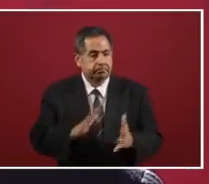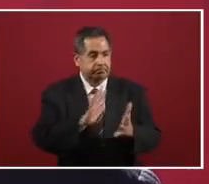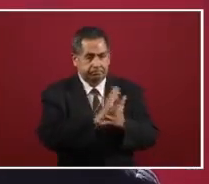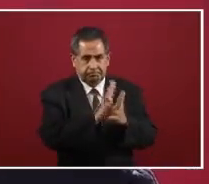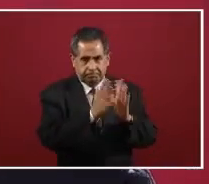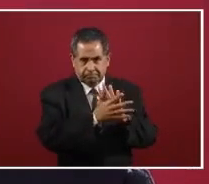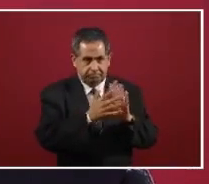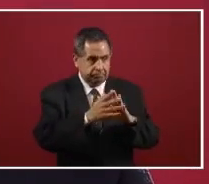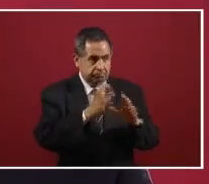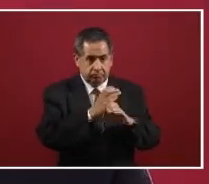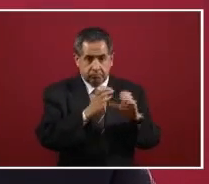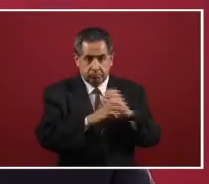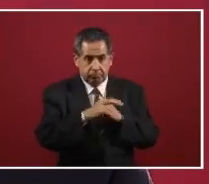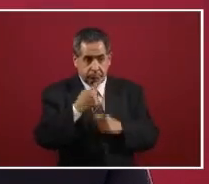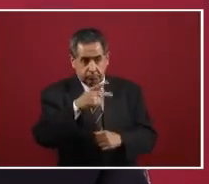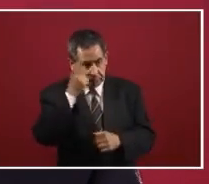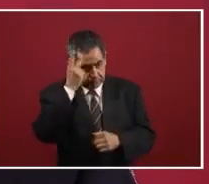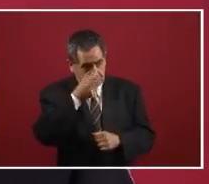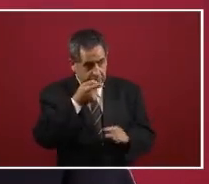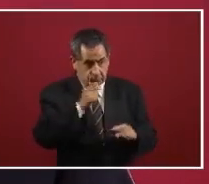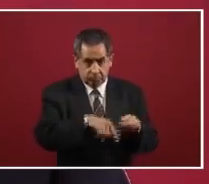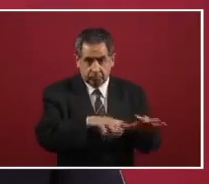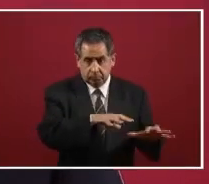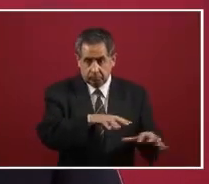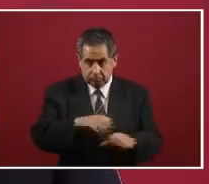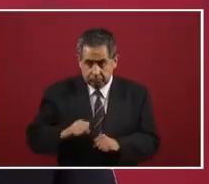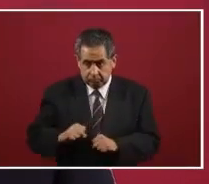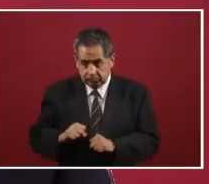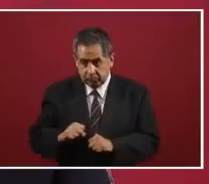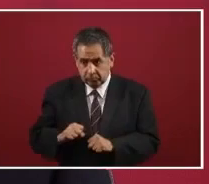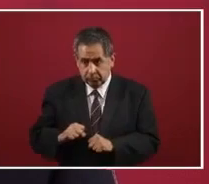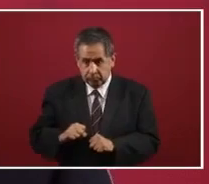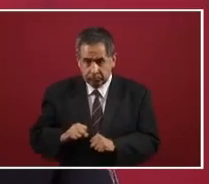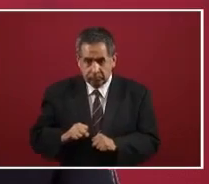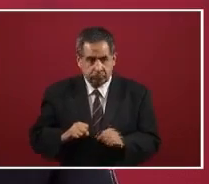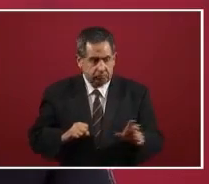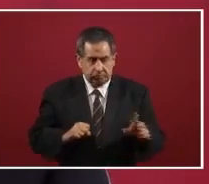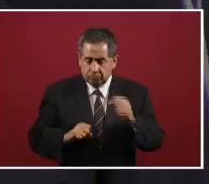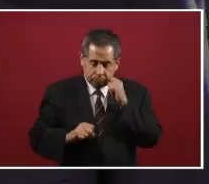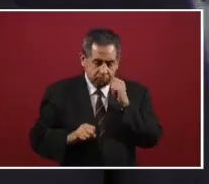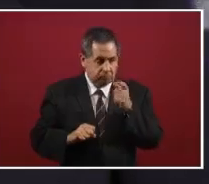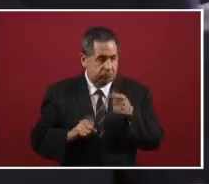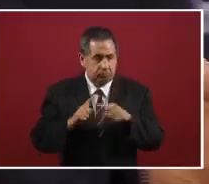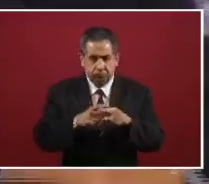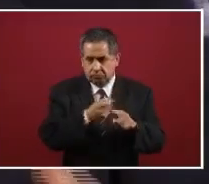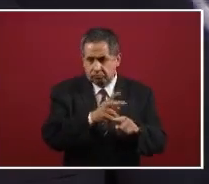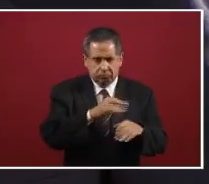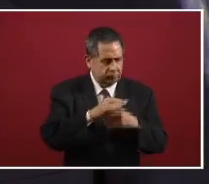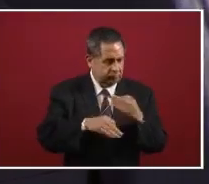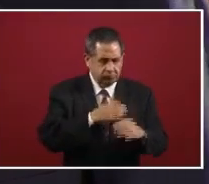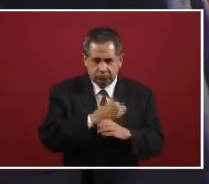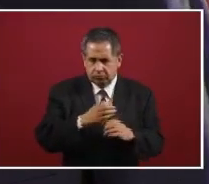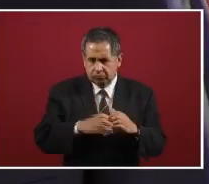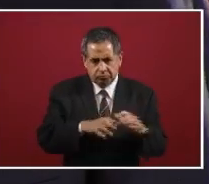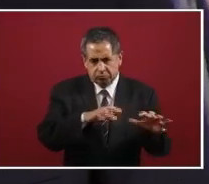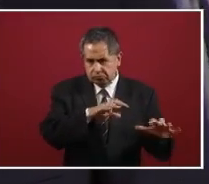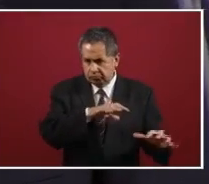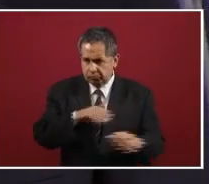delincuencia, sea común o de cuello blanco, todos los bienes que se